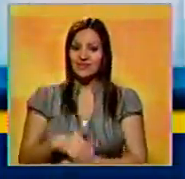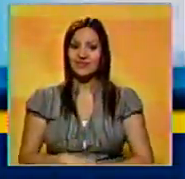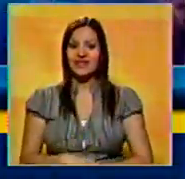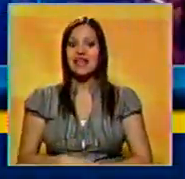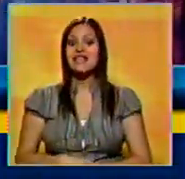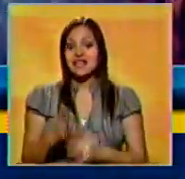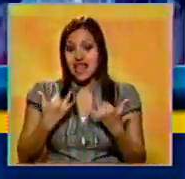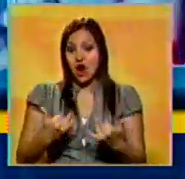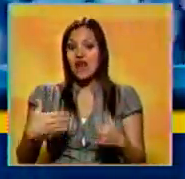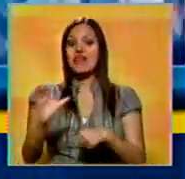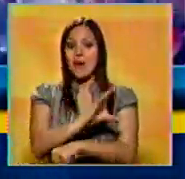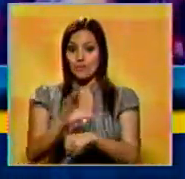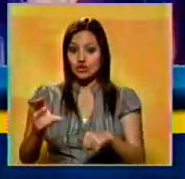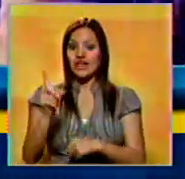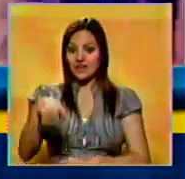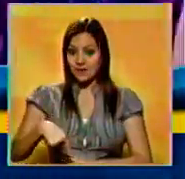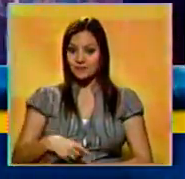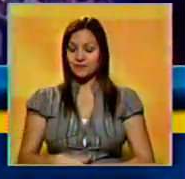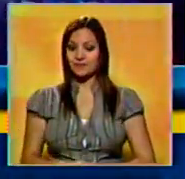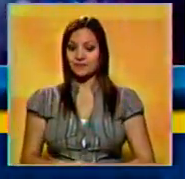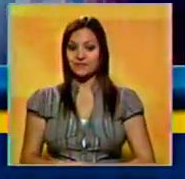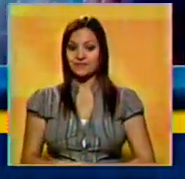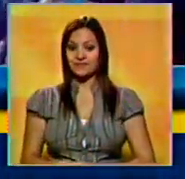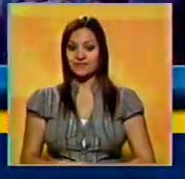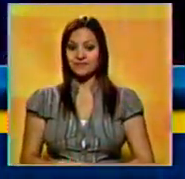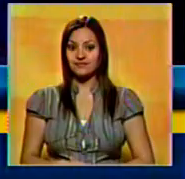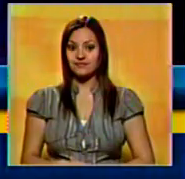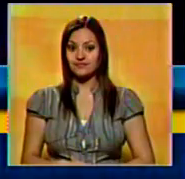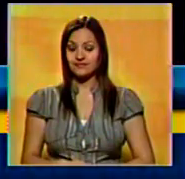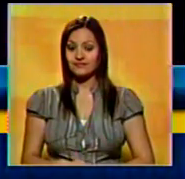del momento con Whitney.